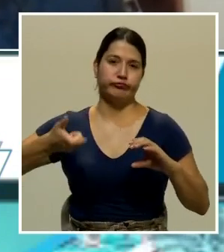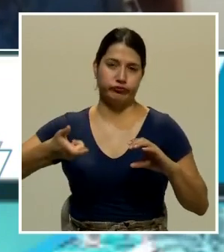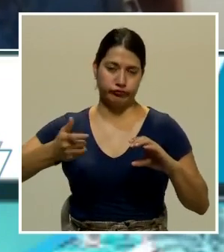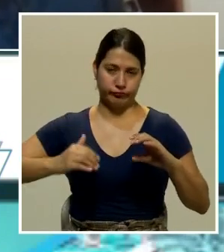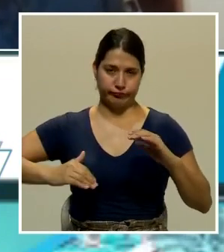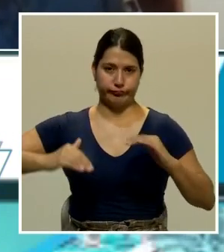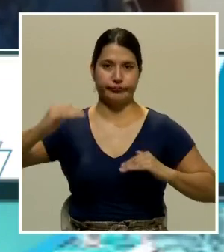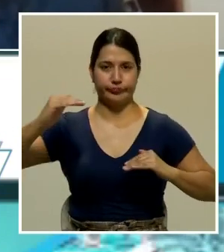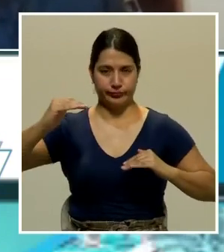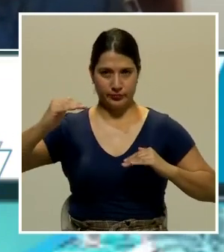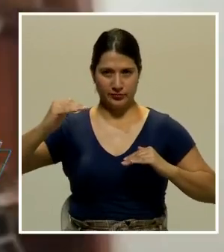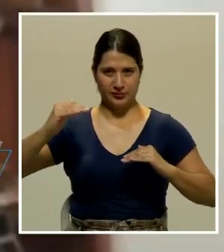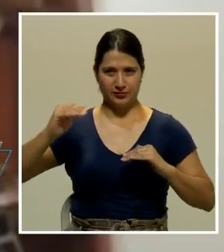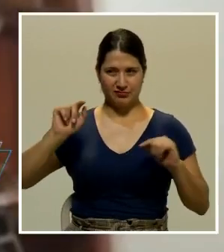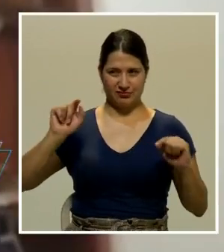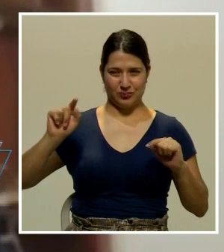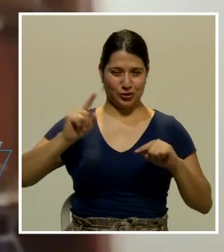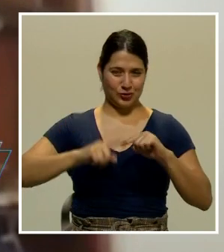Nacional.